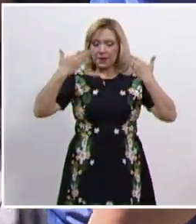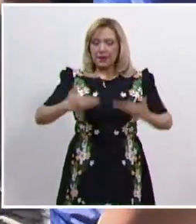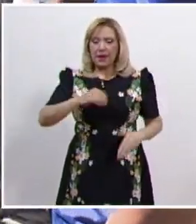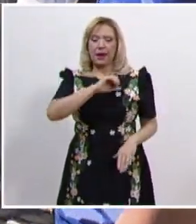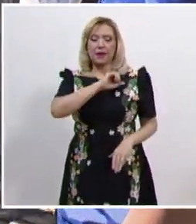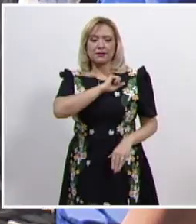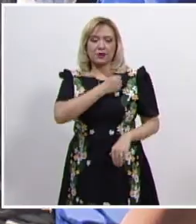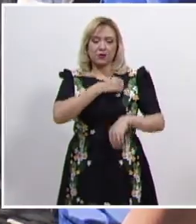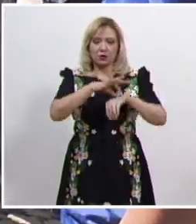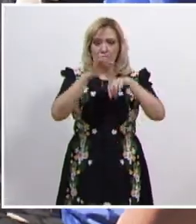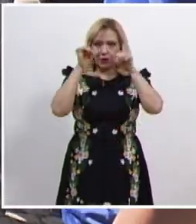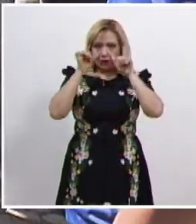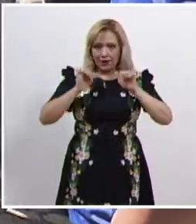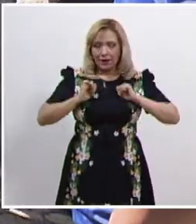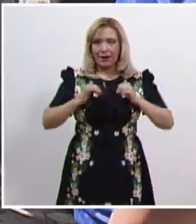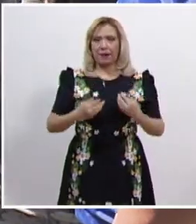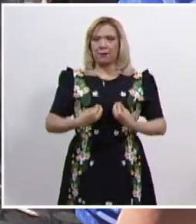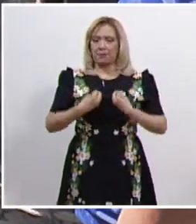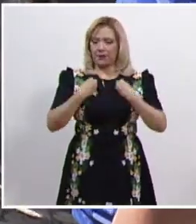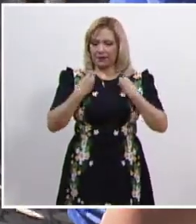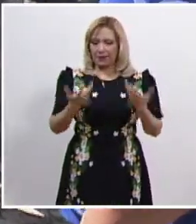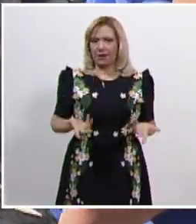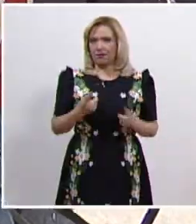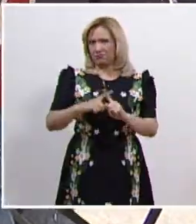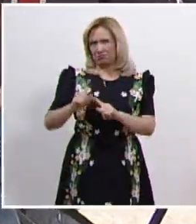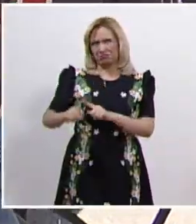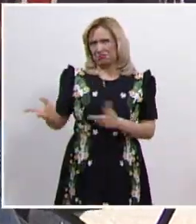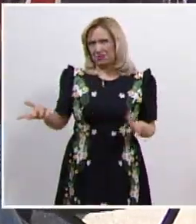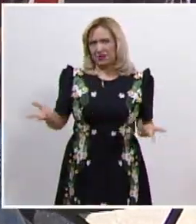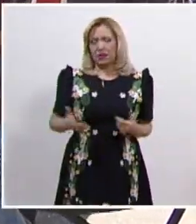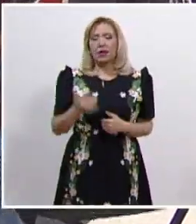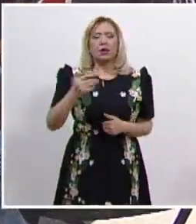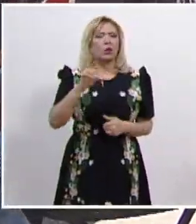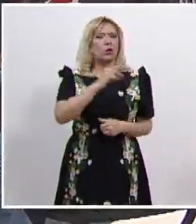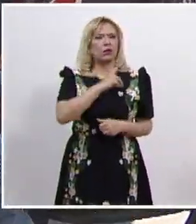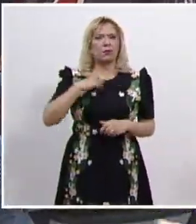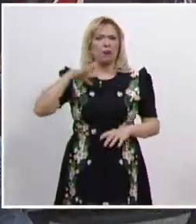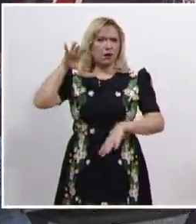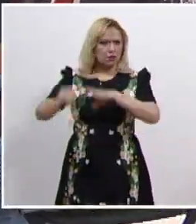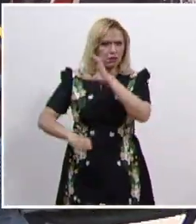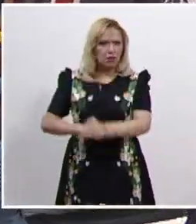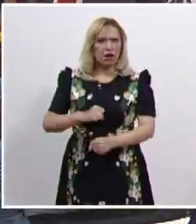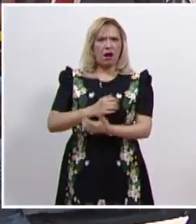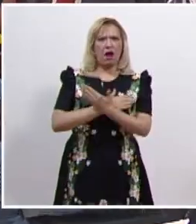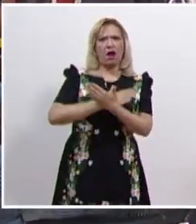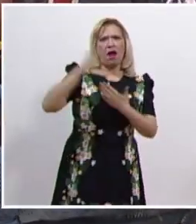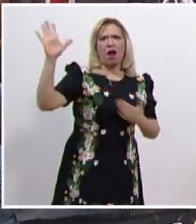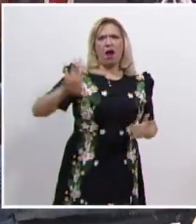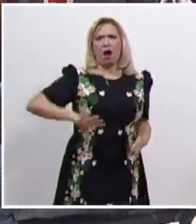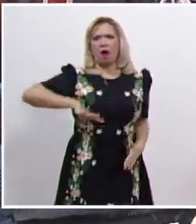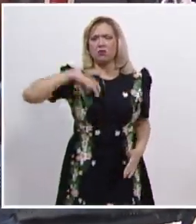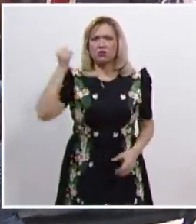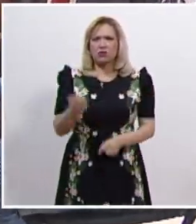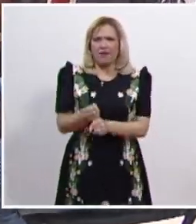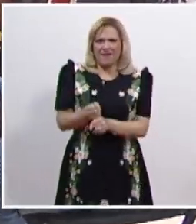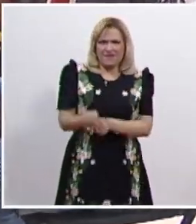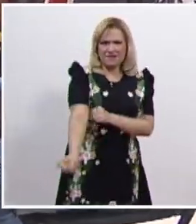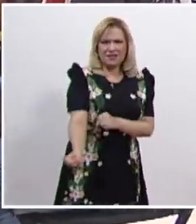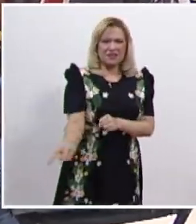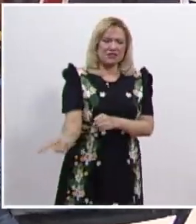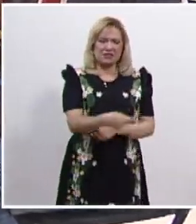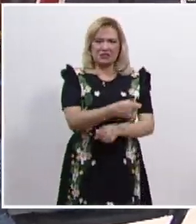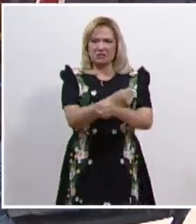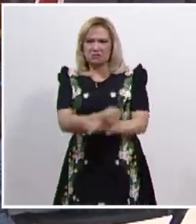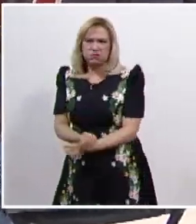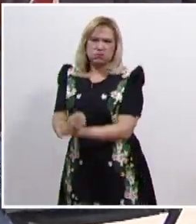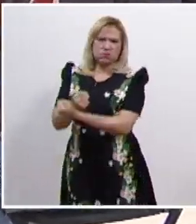otros. Además, no deben ser sometidos a detenciones arbitrarias, tortura, tratos crueles, esclavitud o injerencias ilegales